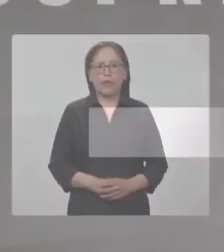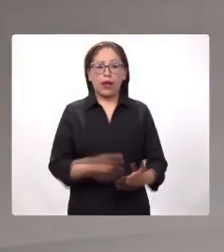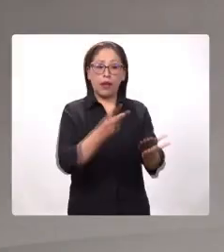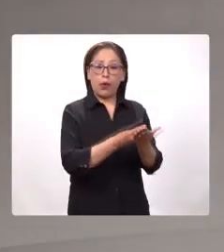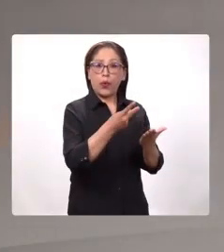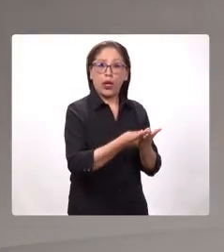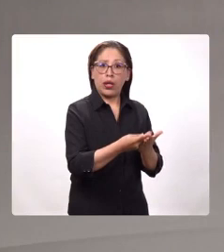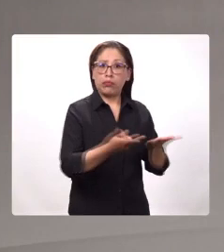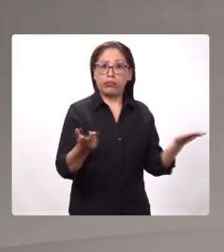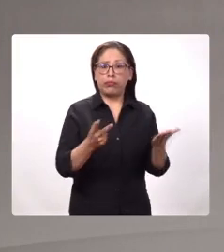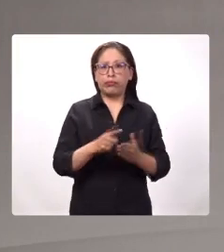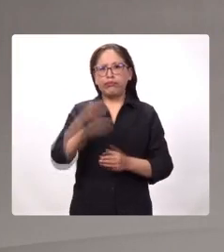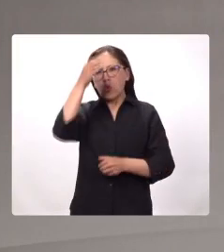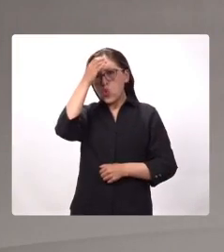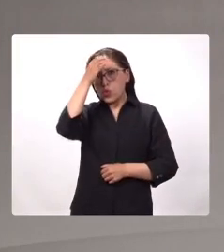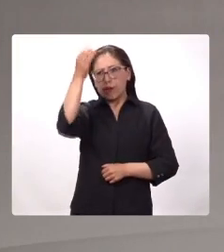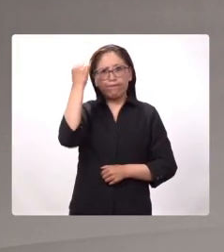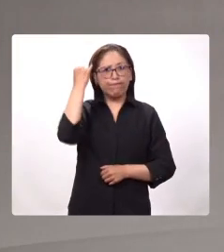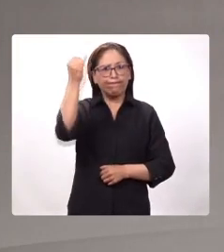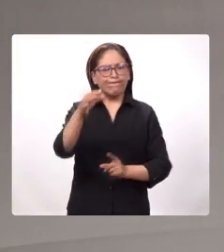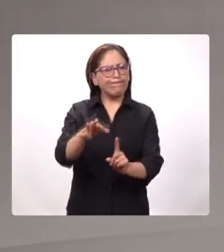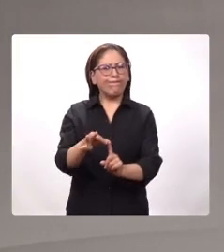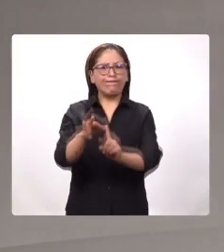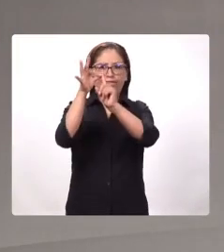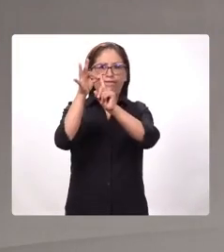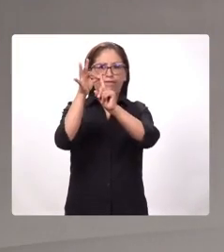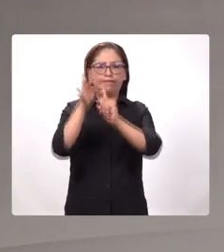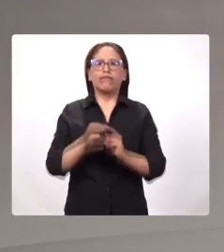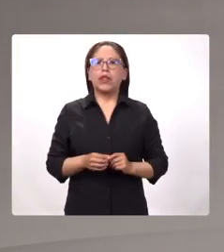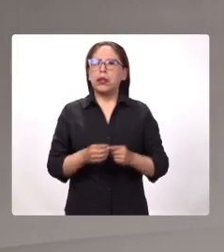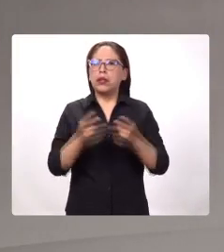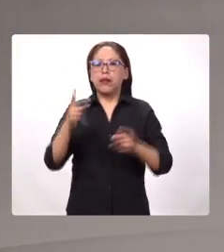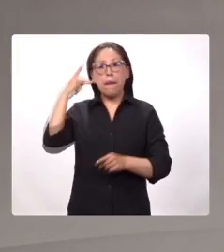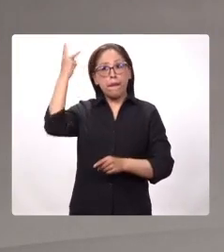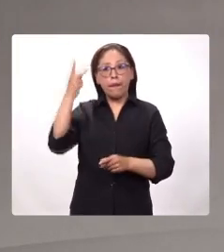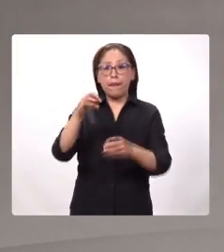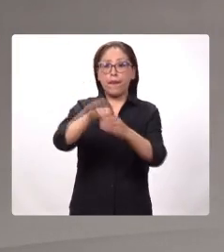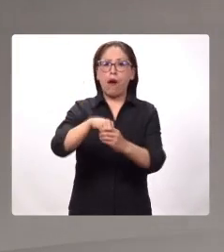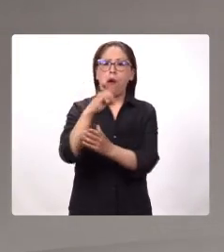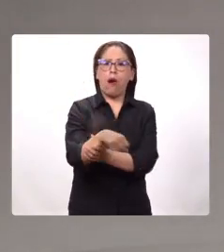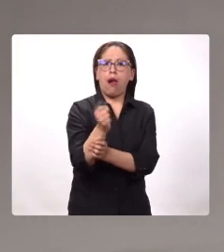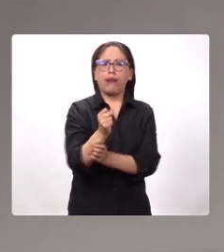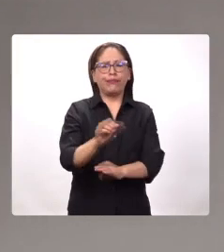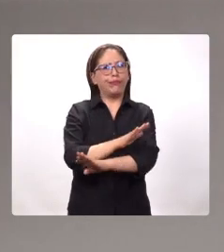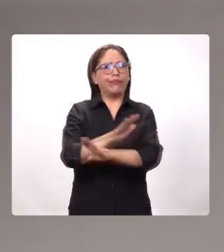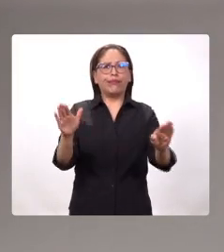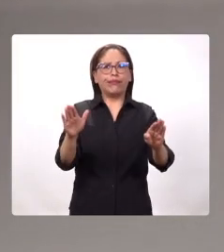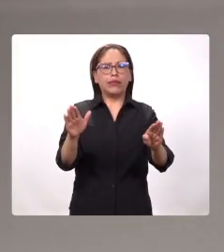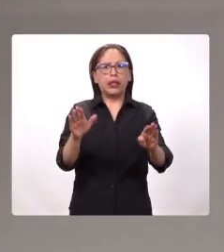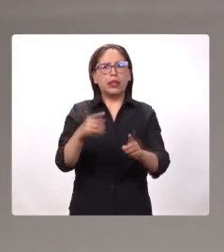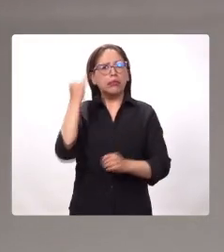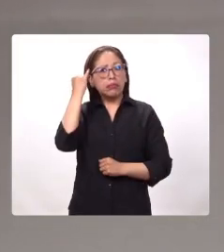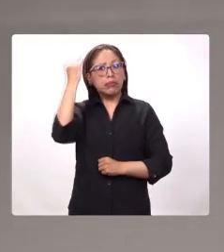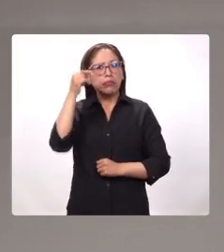Mi propuesta está basada en un concepto fundamental despolitizar la justicia.